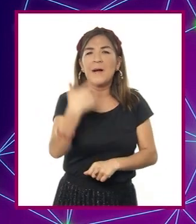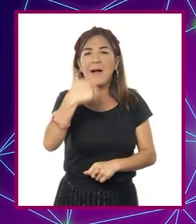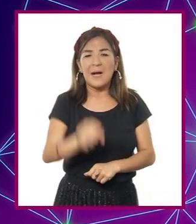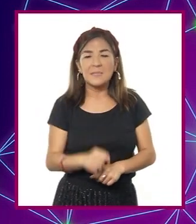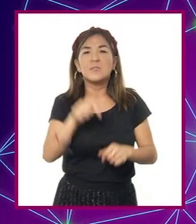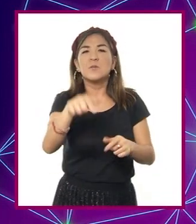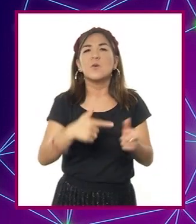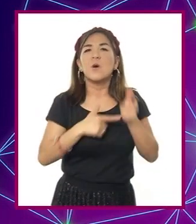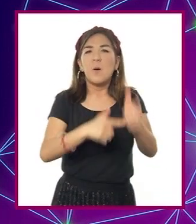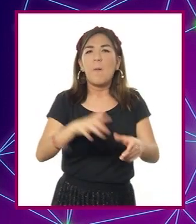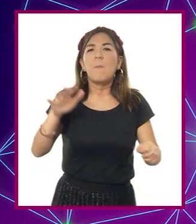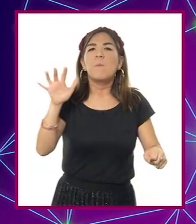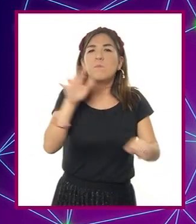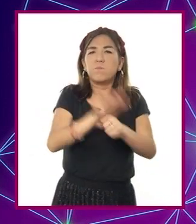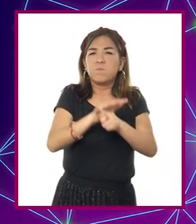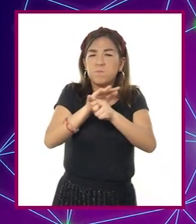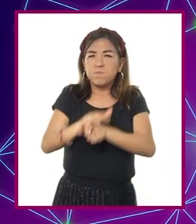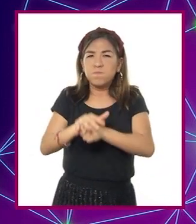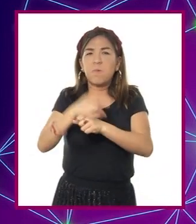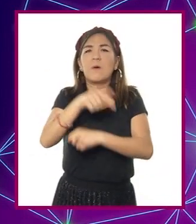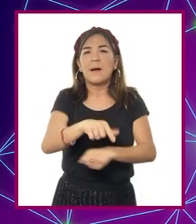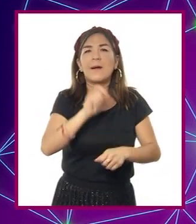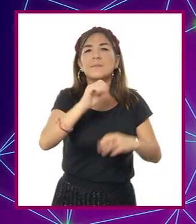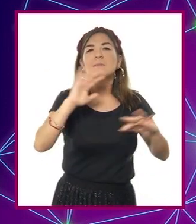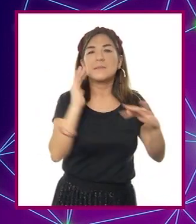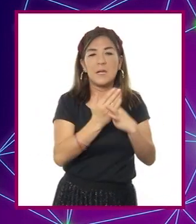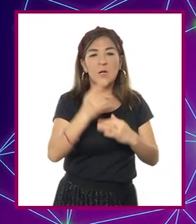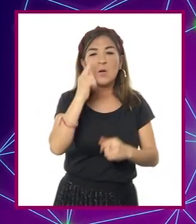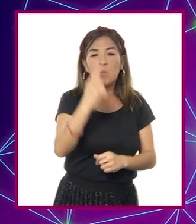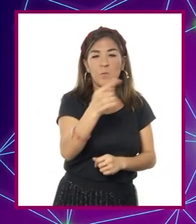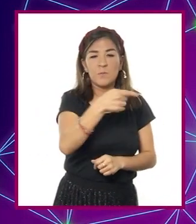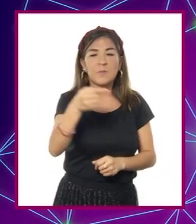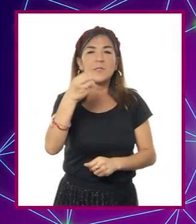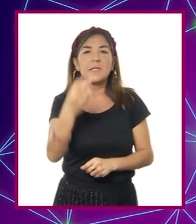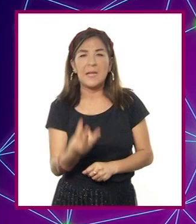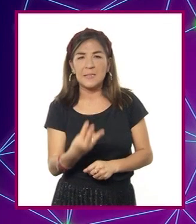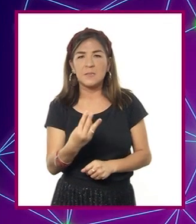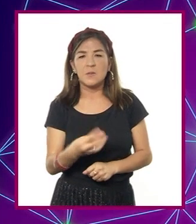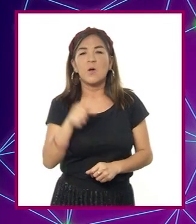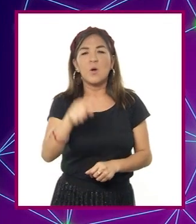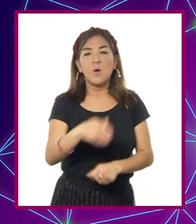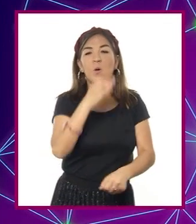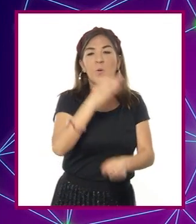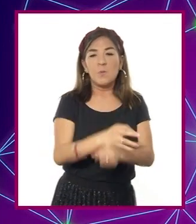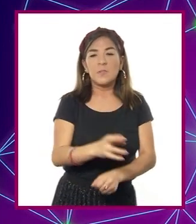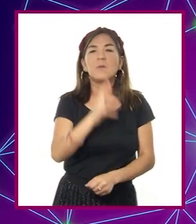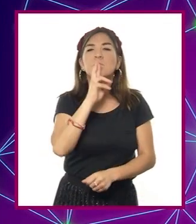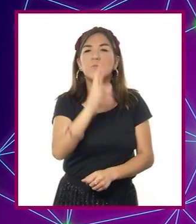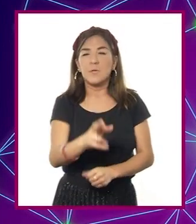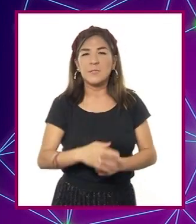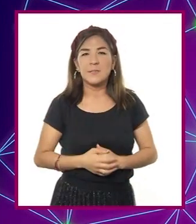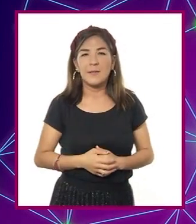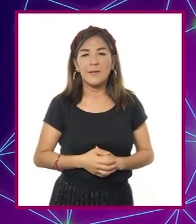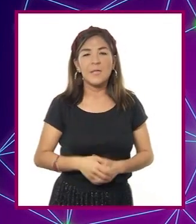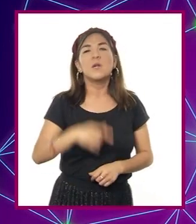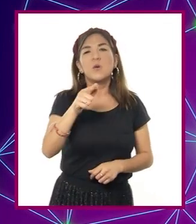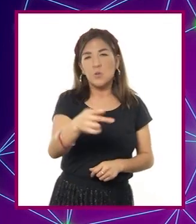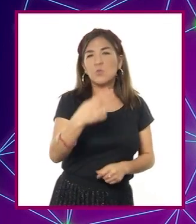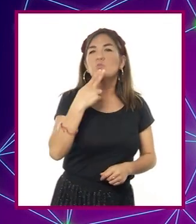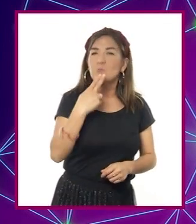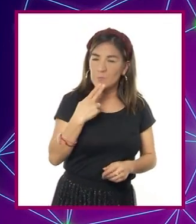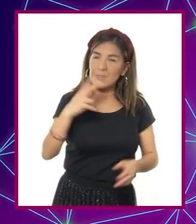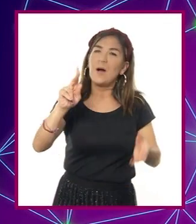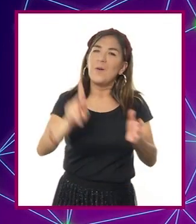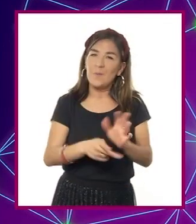presión inicial se reduce a 1/3? Para dar respuesta, podemos utilizar